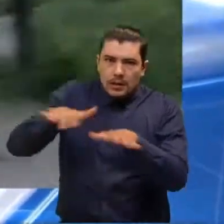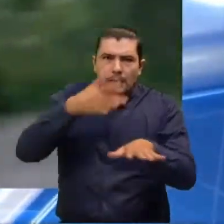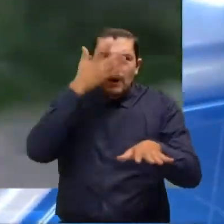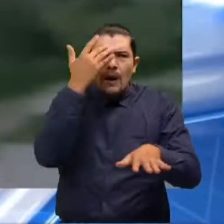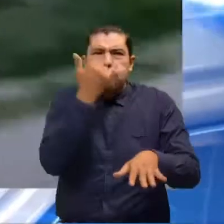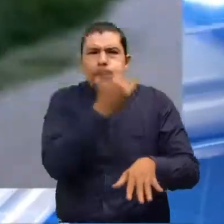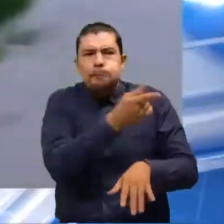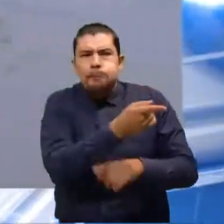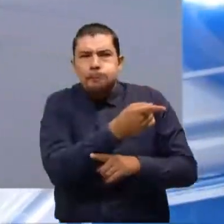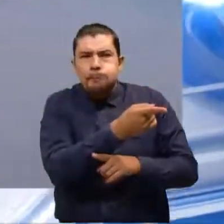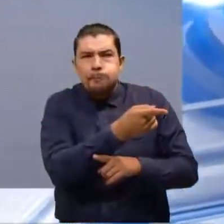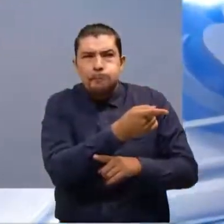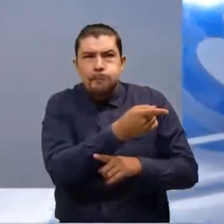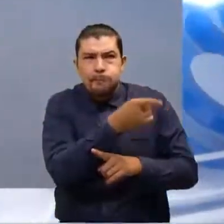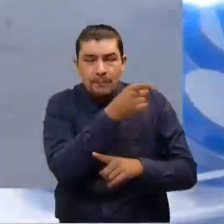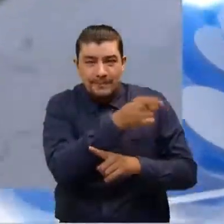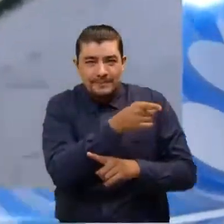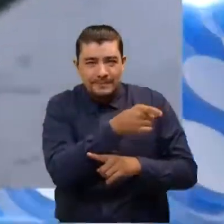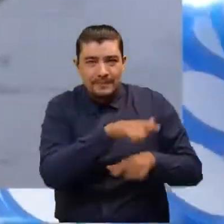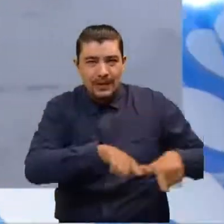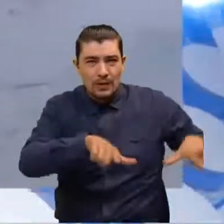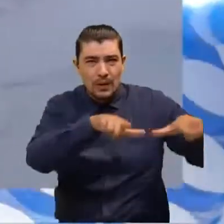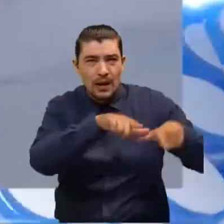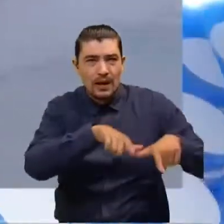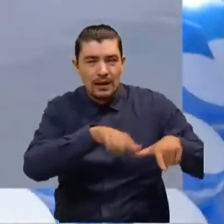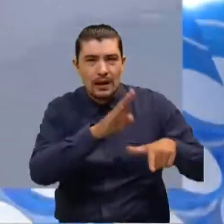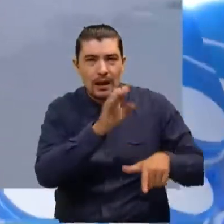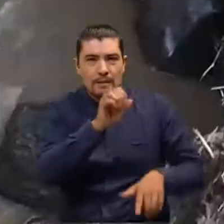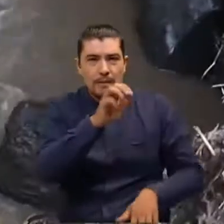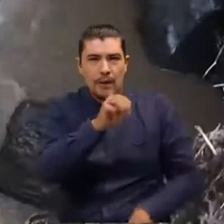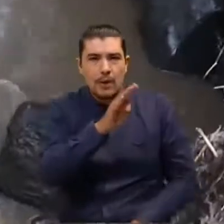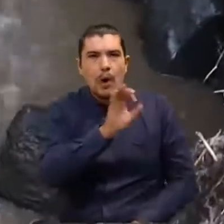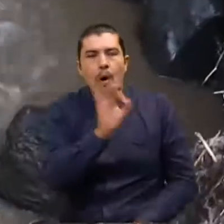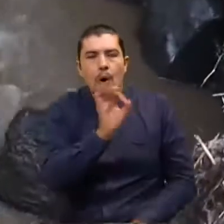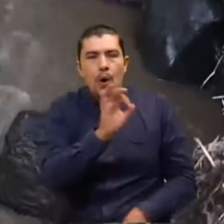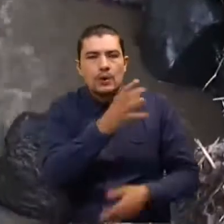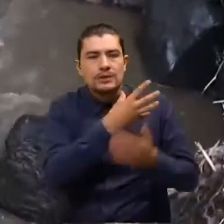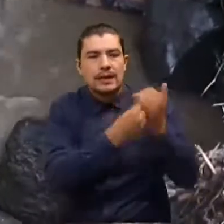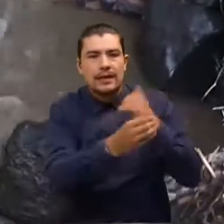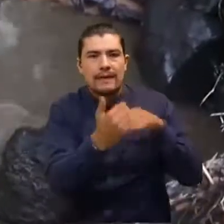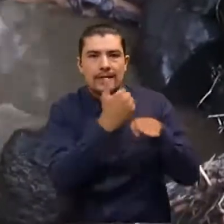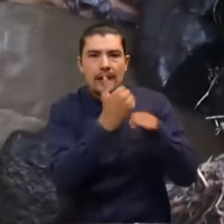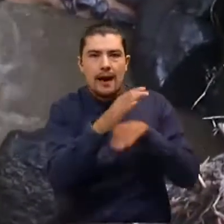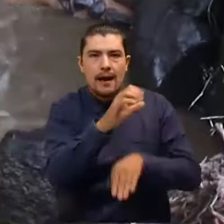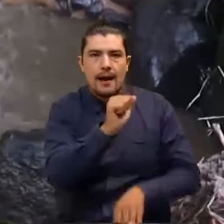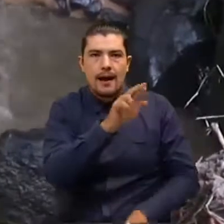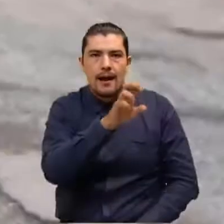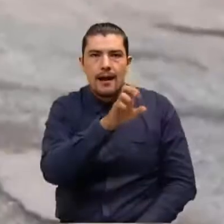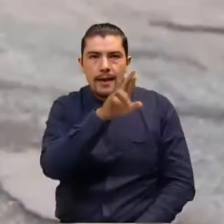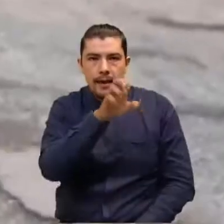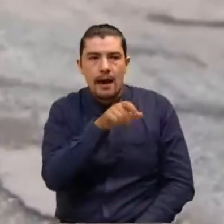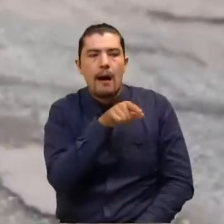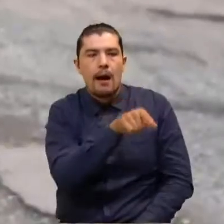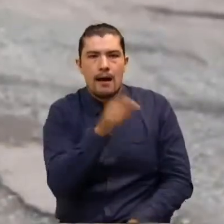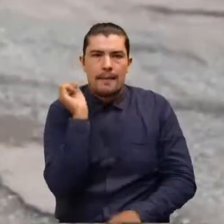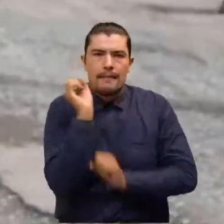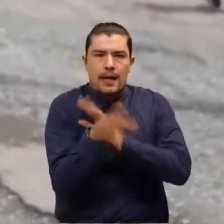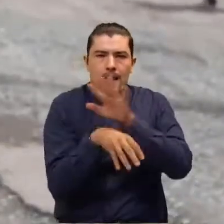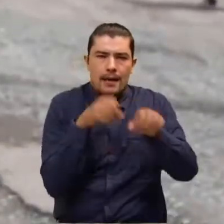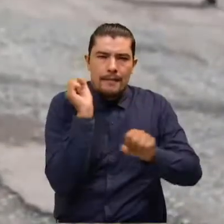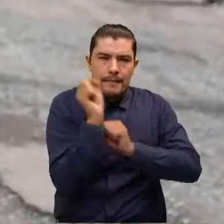de la bomba o pues por la salida del carare están botando basura